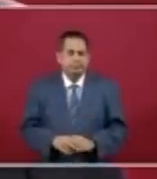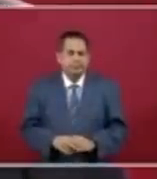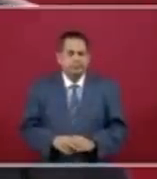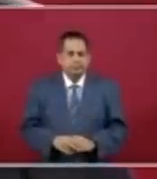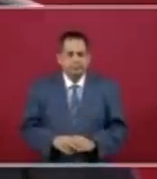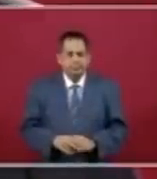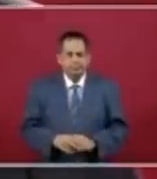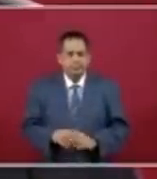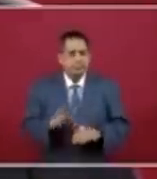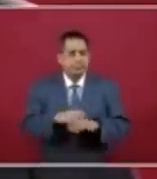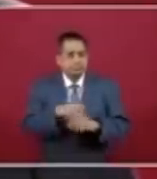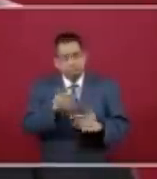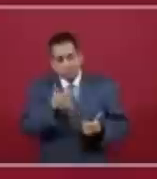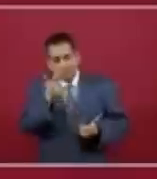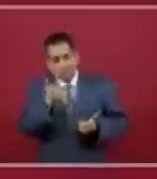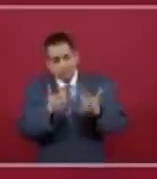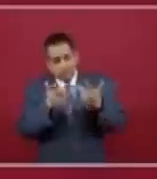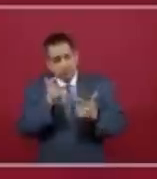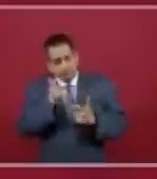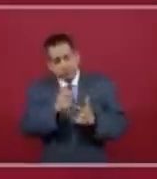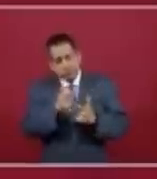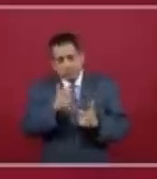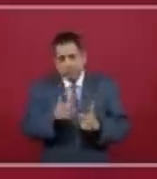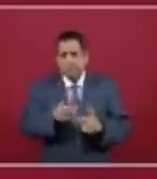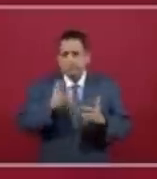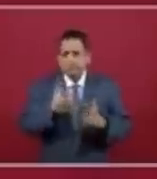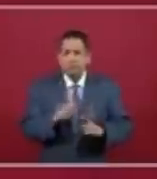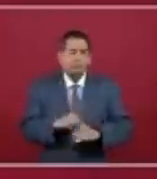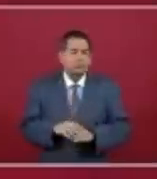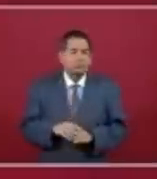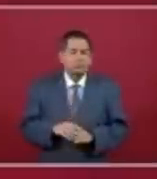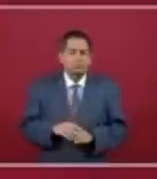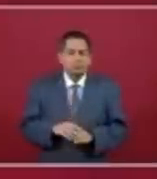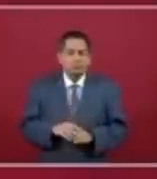por los costos que significa